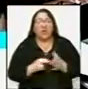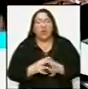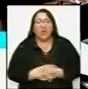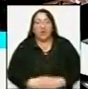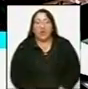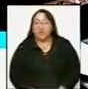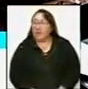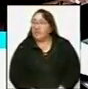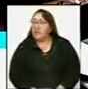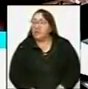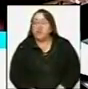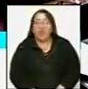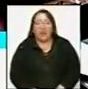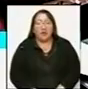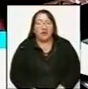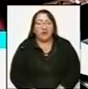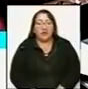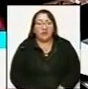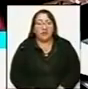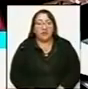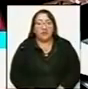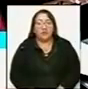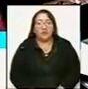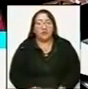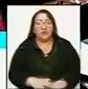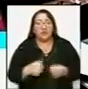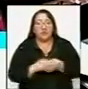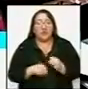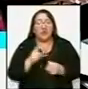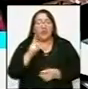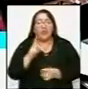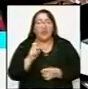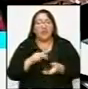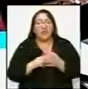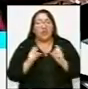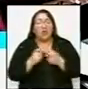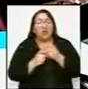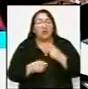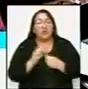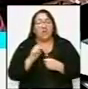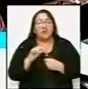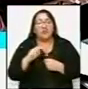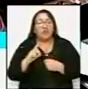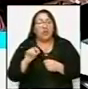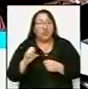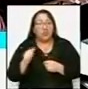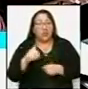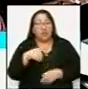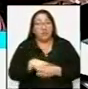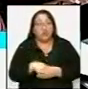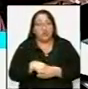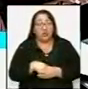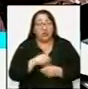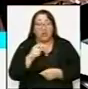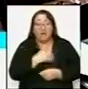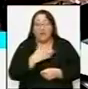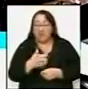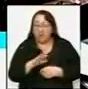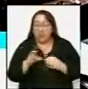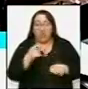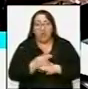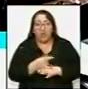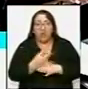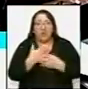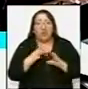a posibilidad. Y lo que vamos a votar en este momento es el D. Congresista Espinosa, la votación es a favor o en